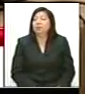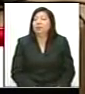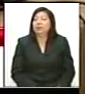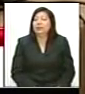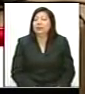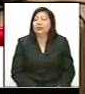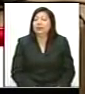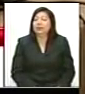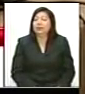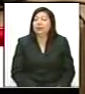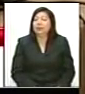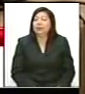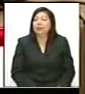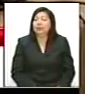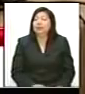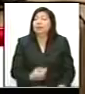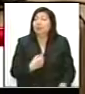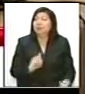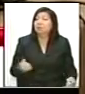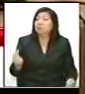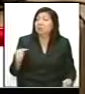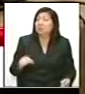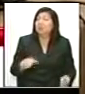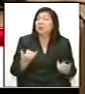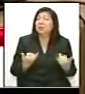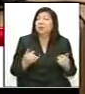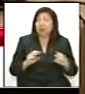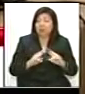de estar aquí es porque,